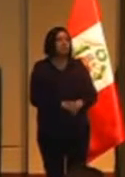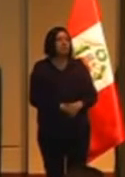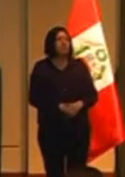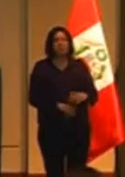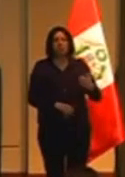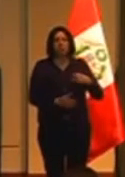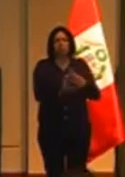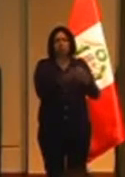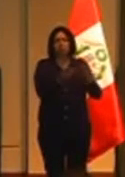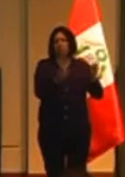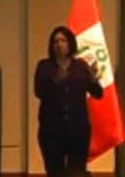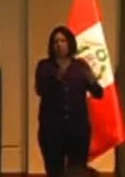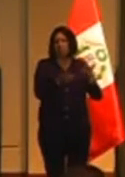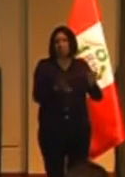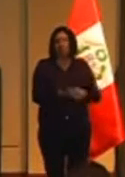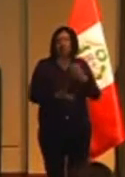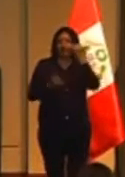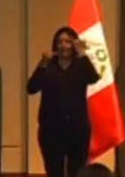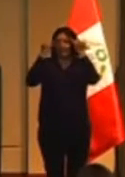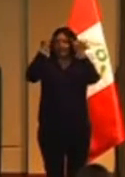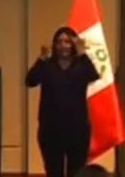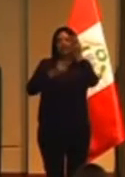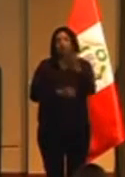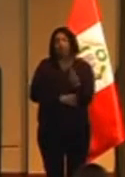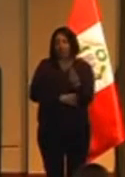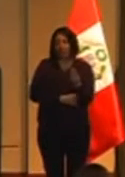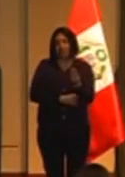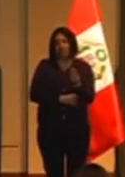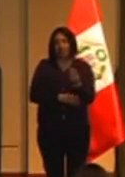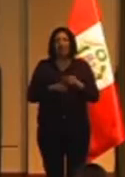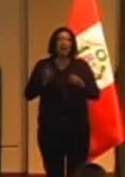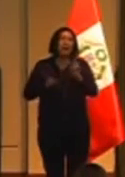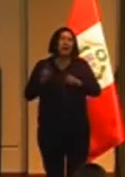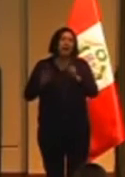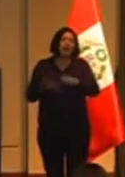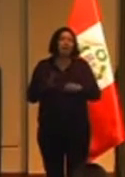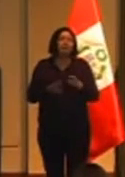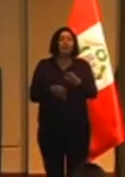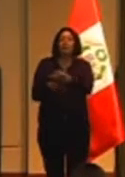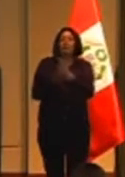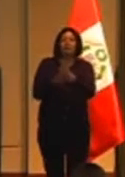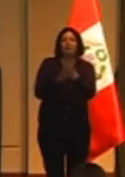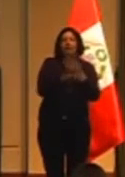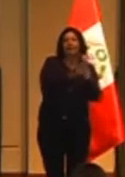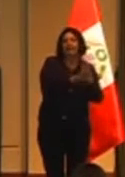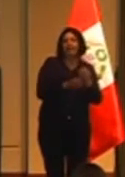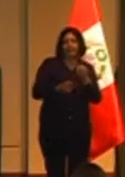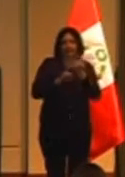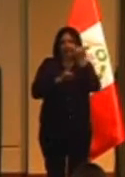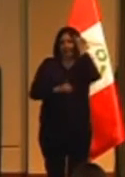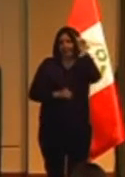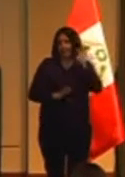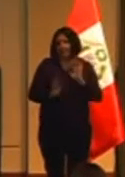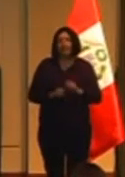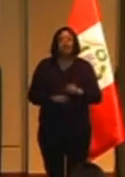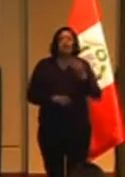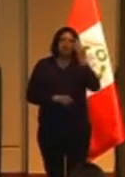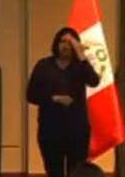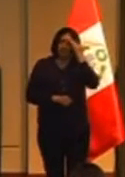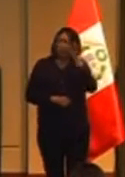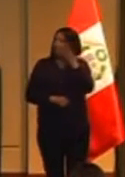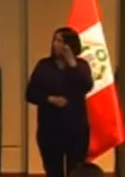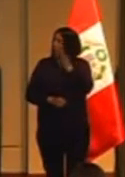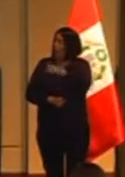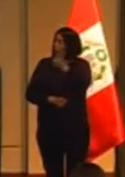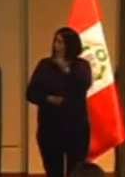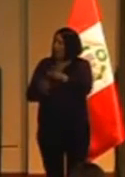somos muchas, pero que las ideas son pocas. Entonces, que a veces terminamos prestándonos las ideas. Y hay que saber escuchar a las demás